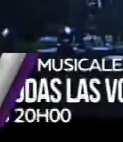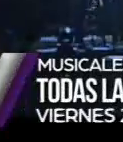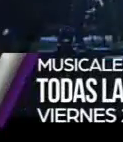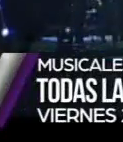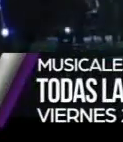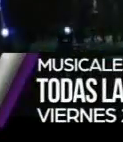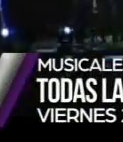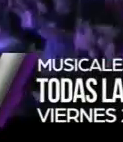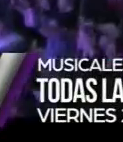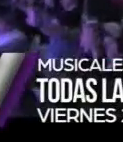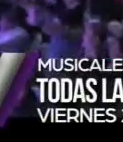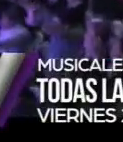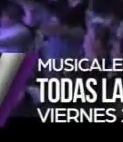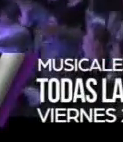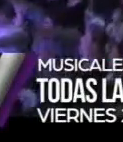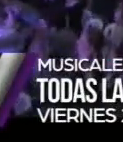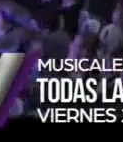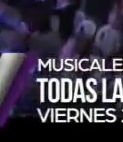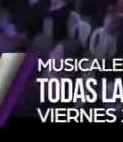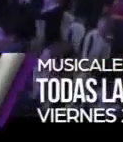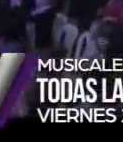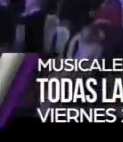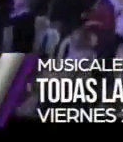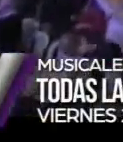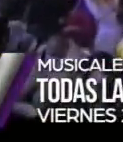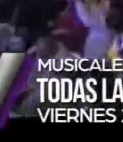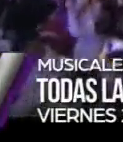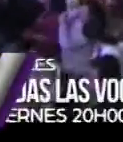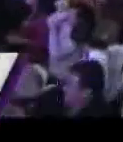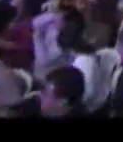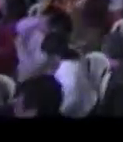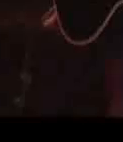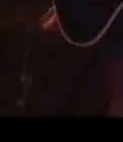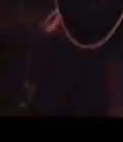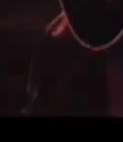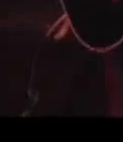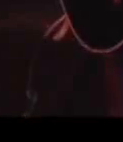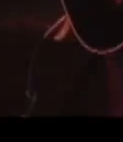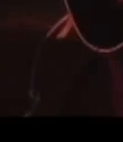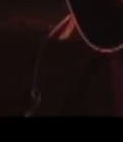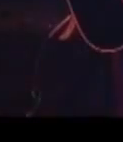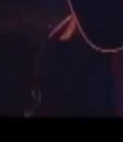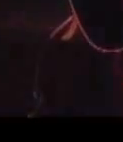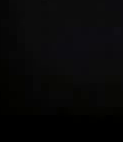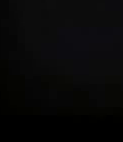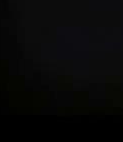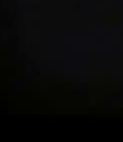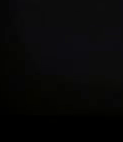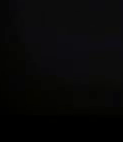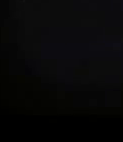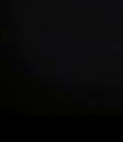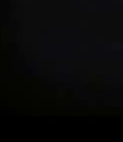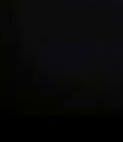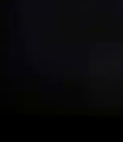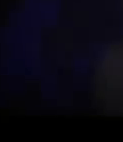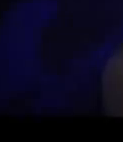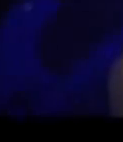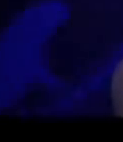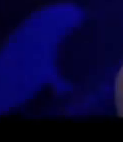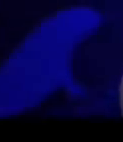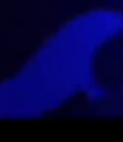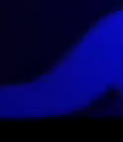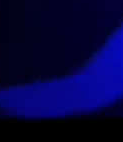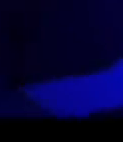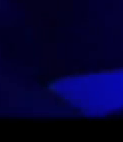Legado de Osvaldo Guayasamí. Un concierto especial para no perderse. Esta es la historia de